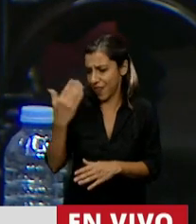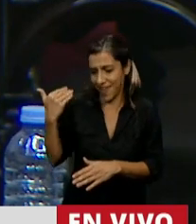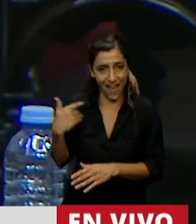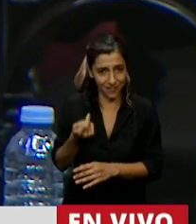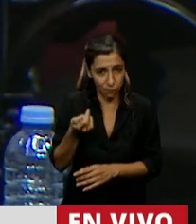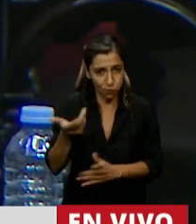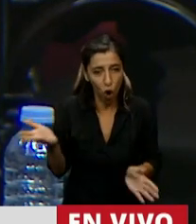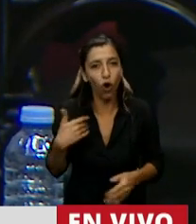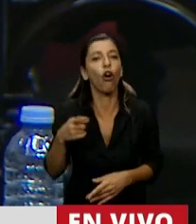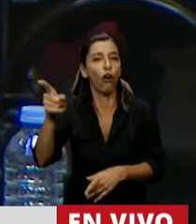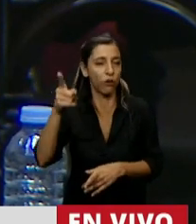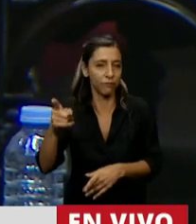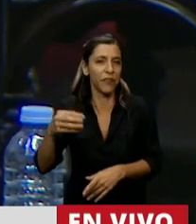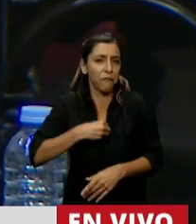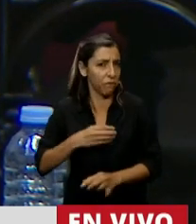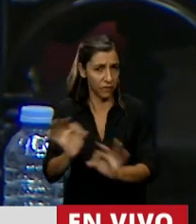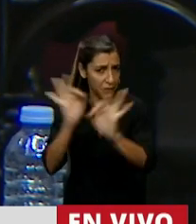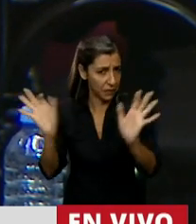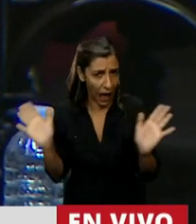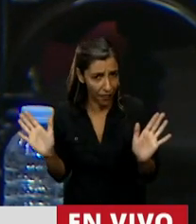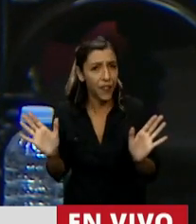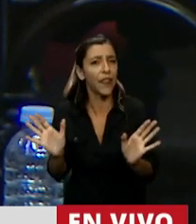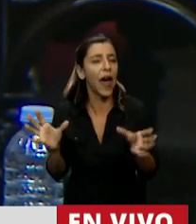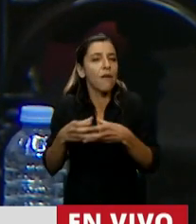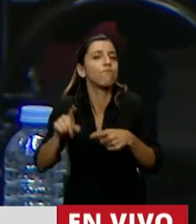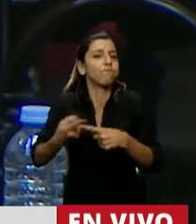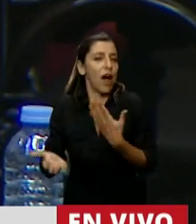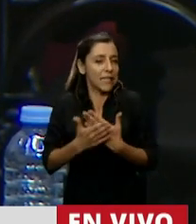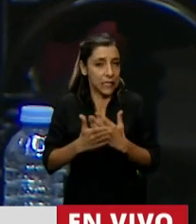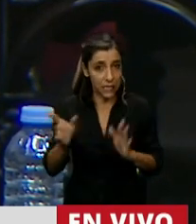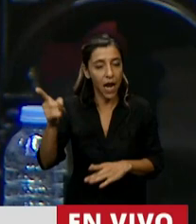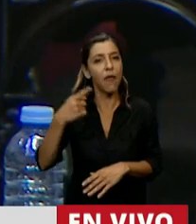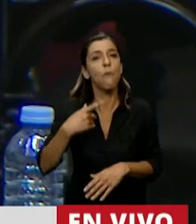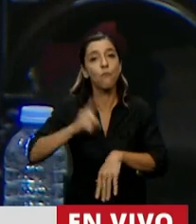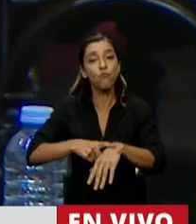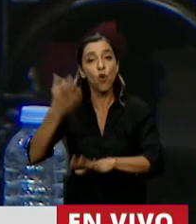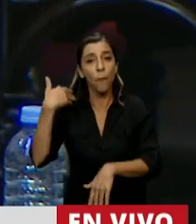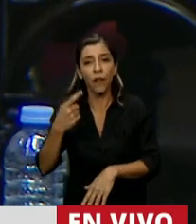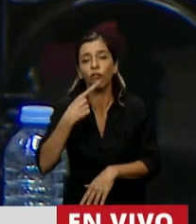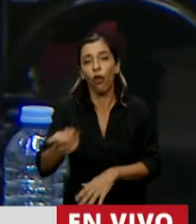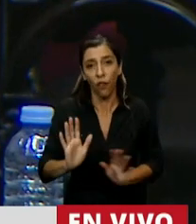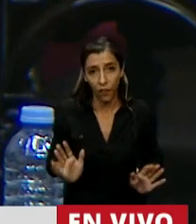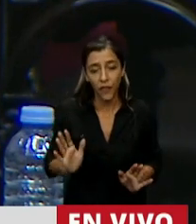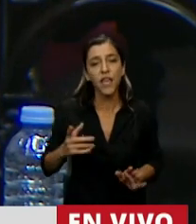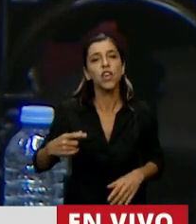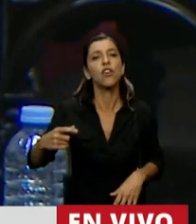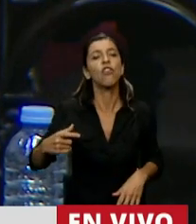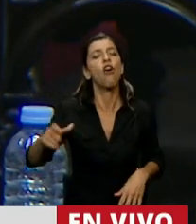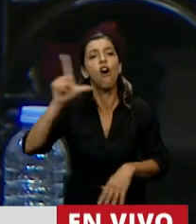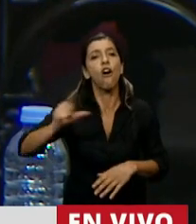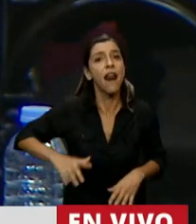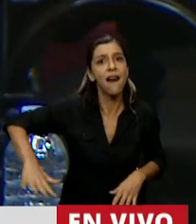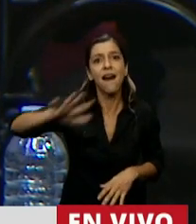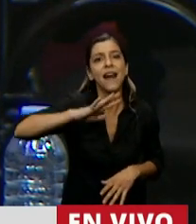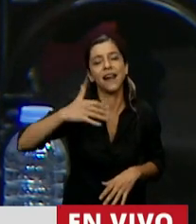izquierda o de centroizquierda cuando vetó la ley del aborto dijo el verdadero grado de civilización de una nación se mide